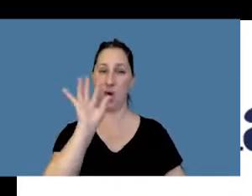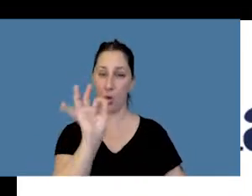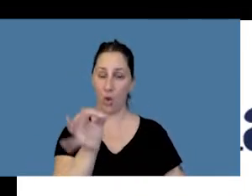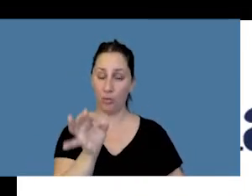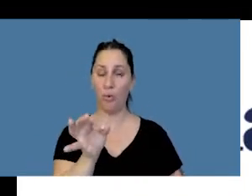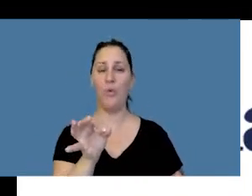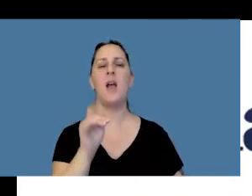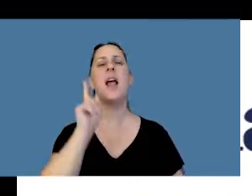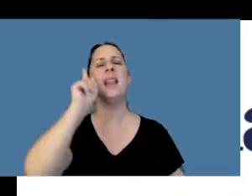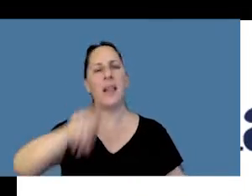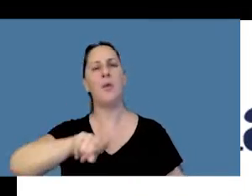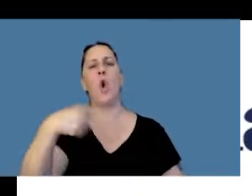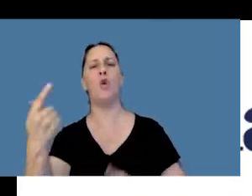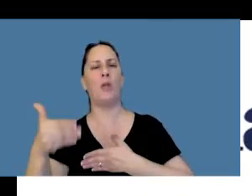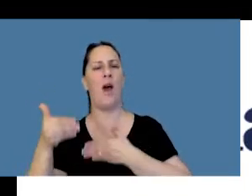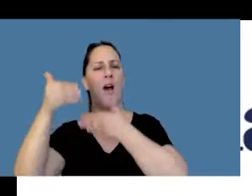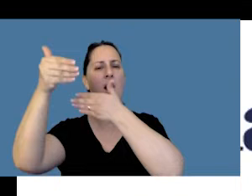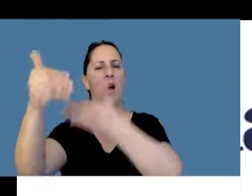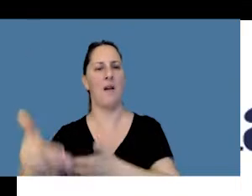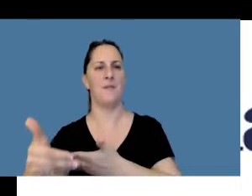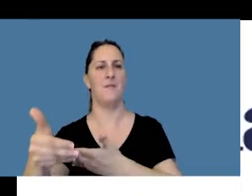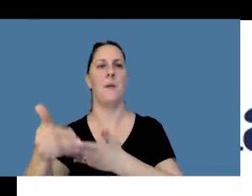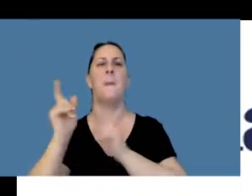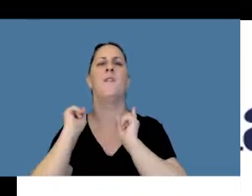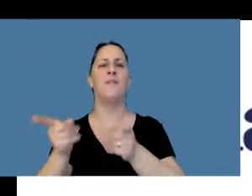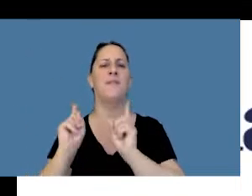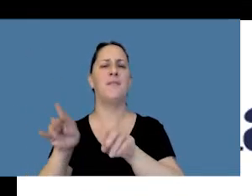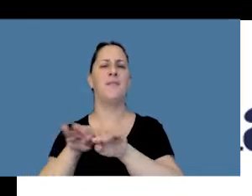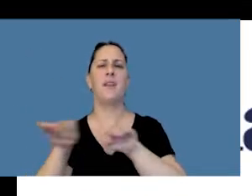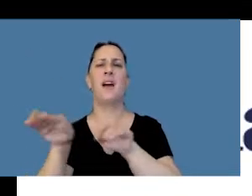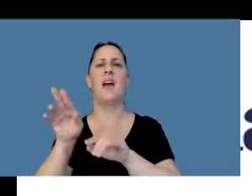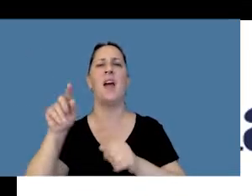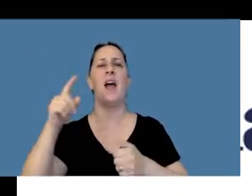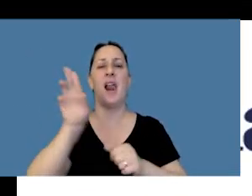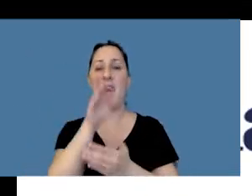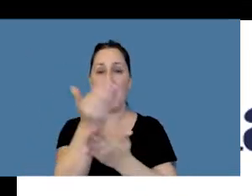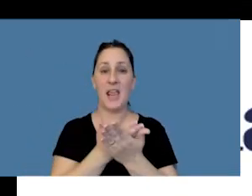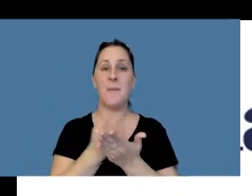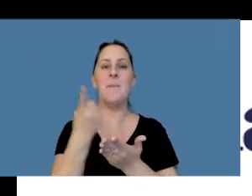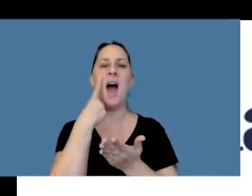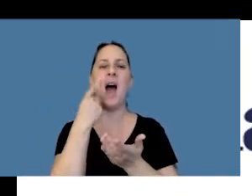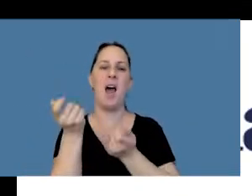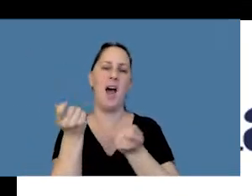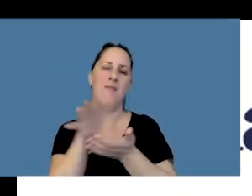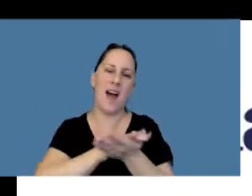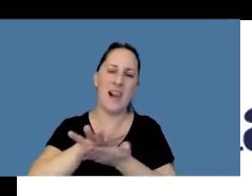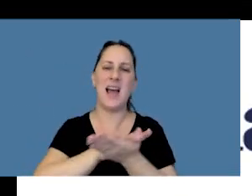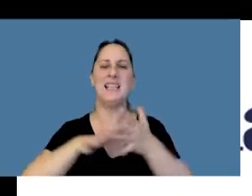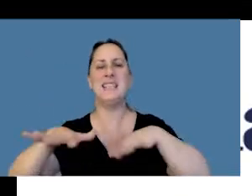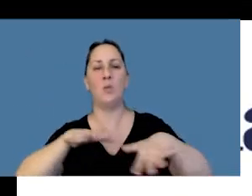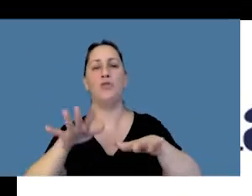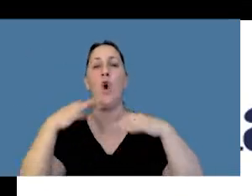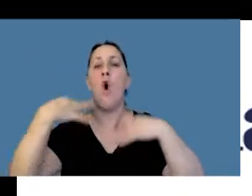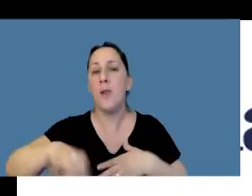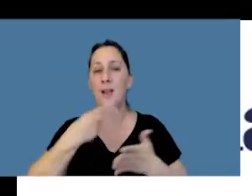se prorroga el carácter permanente de los regímenes para regularizar obligaciones